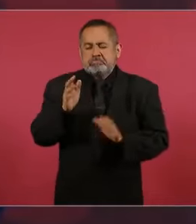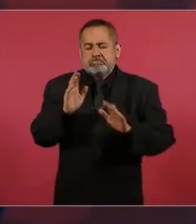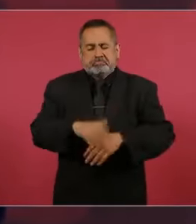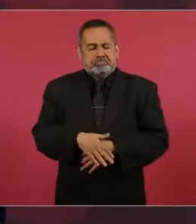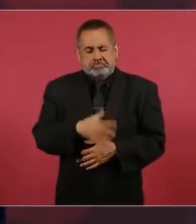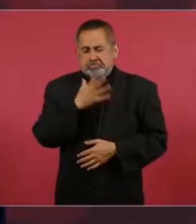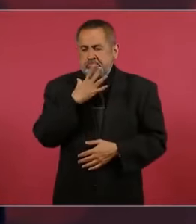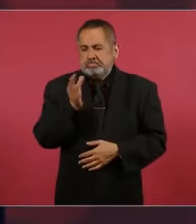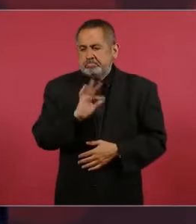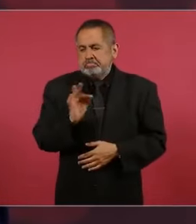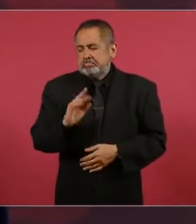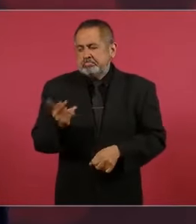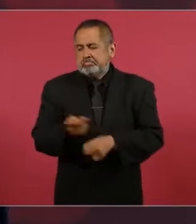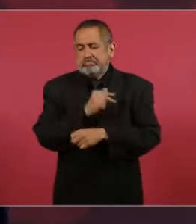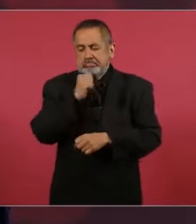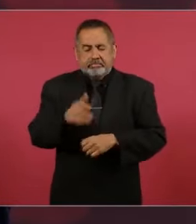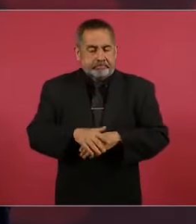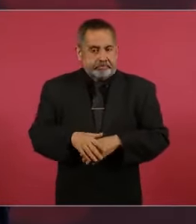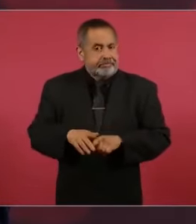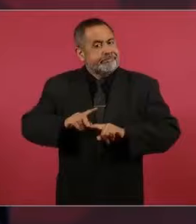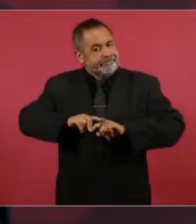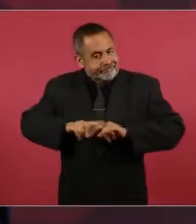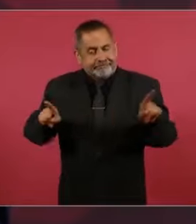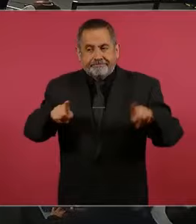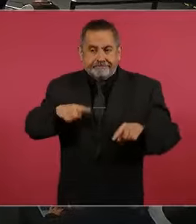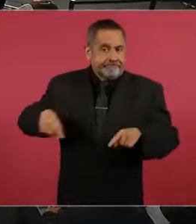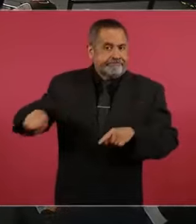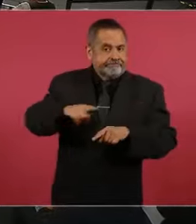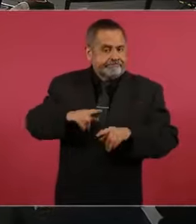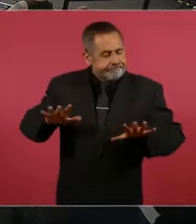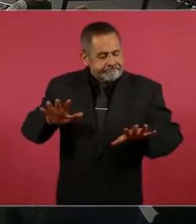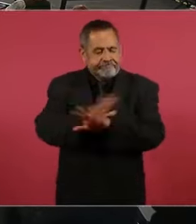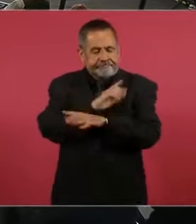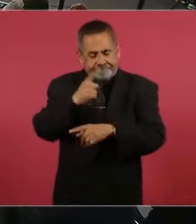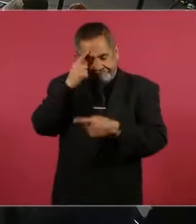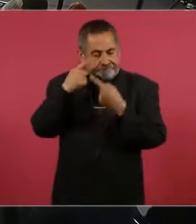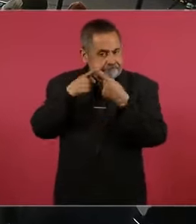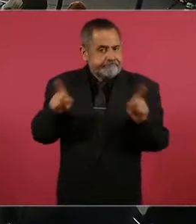nada, porque esto ya cambió